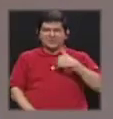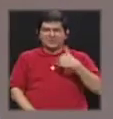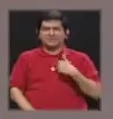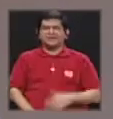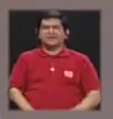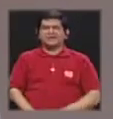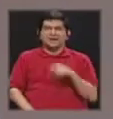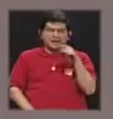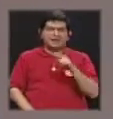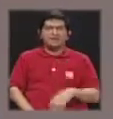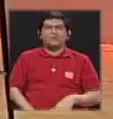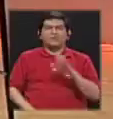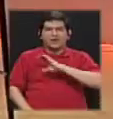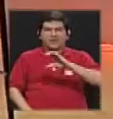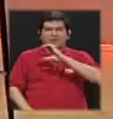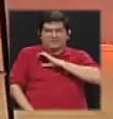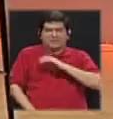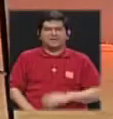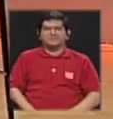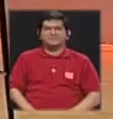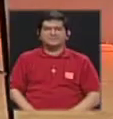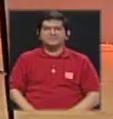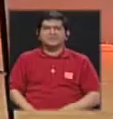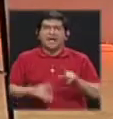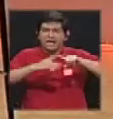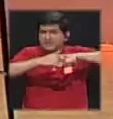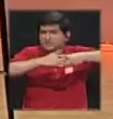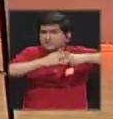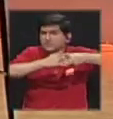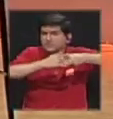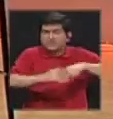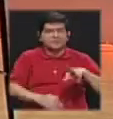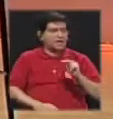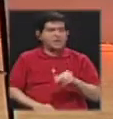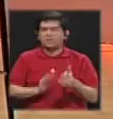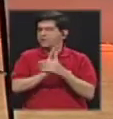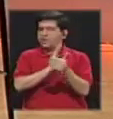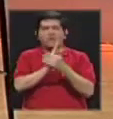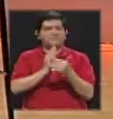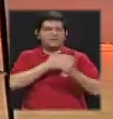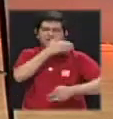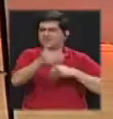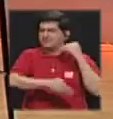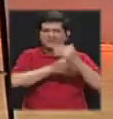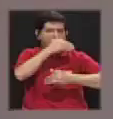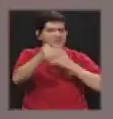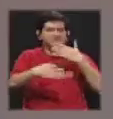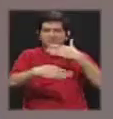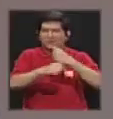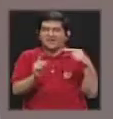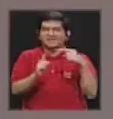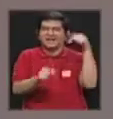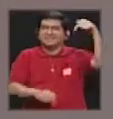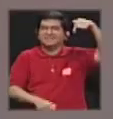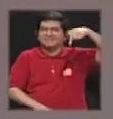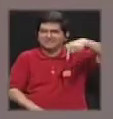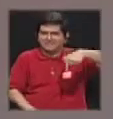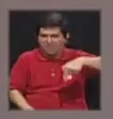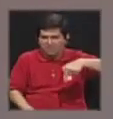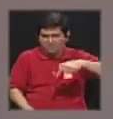personería instrumental, no está facultado para realizar las gestiones que ha realizado al día de hoy